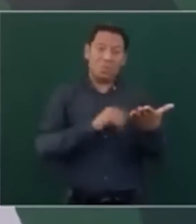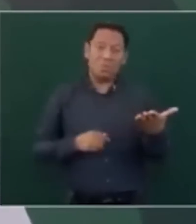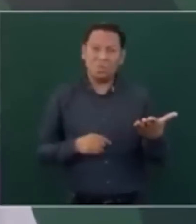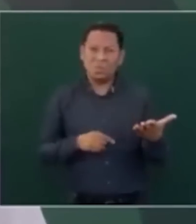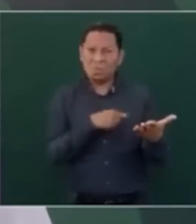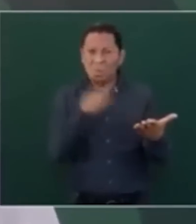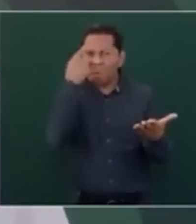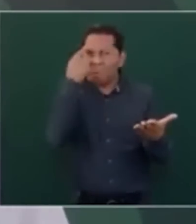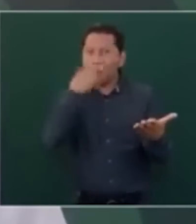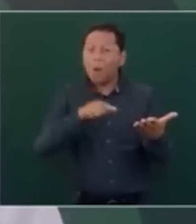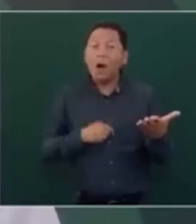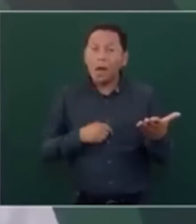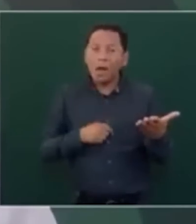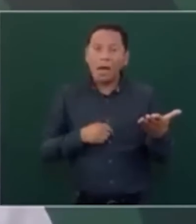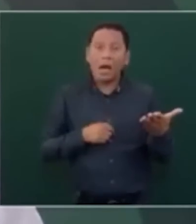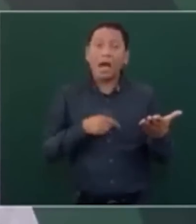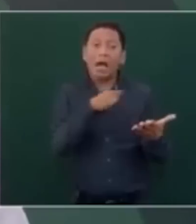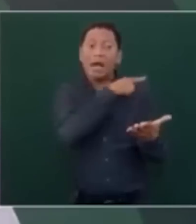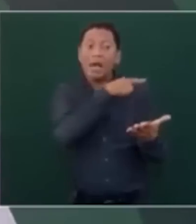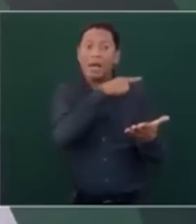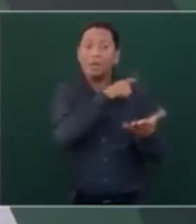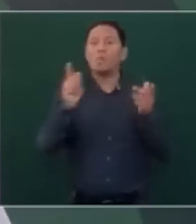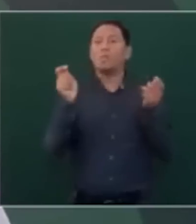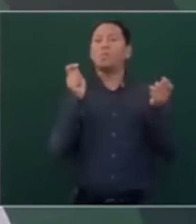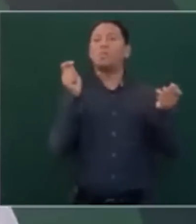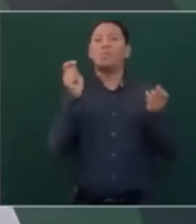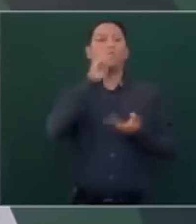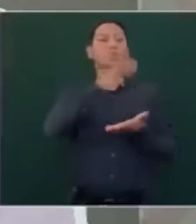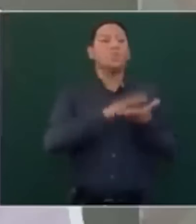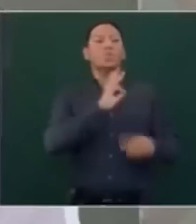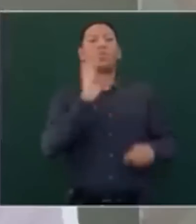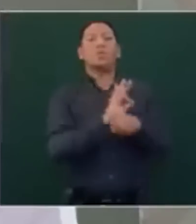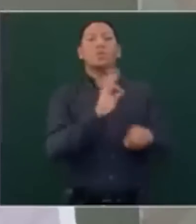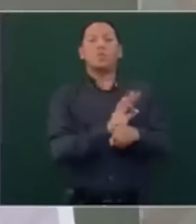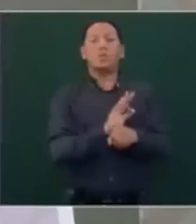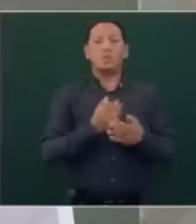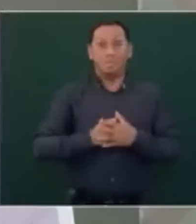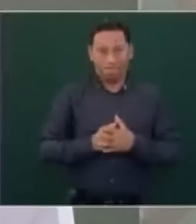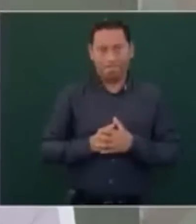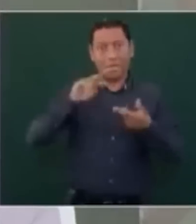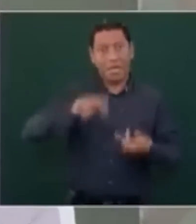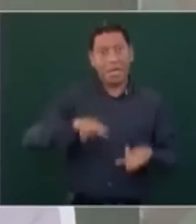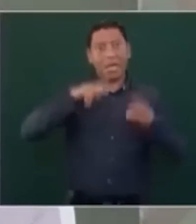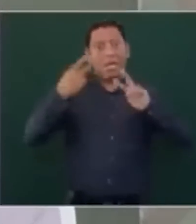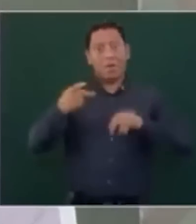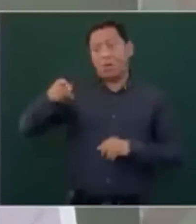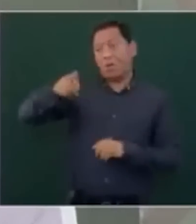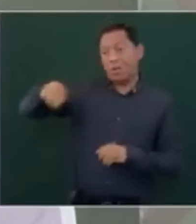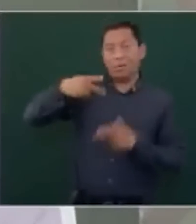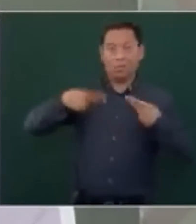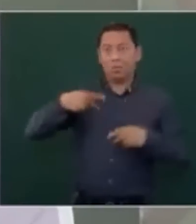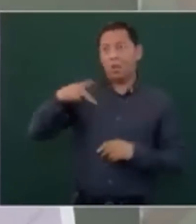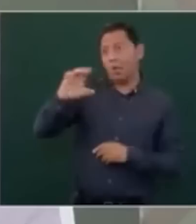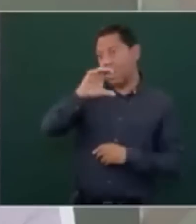fueron para beneficiar a esa minoría de rapaz y en contra de los